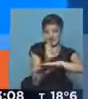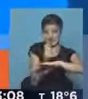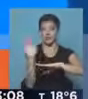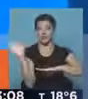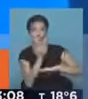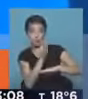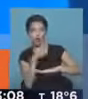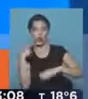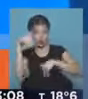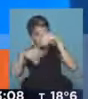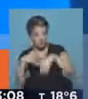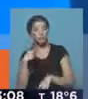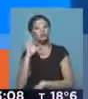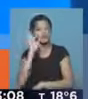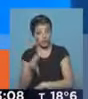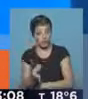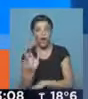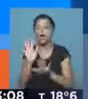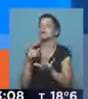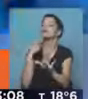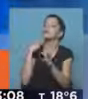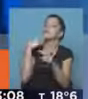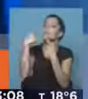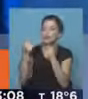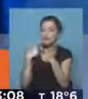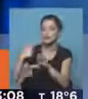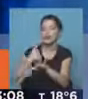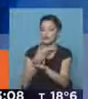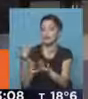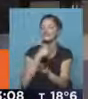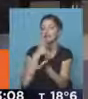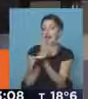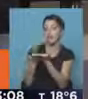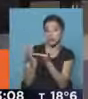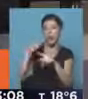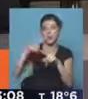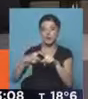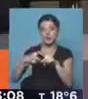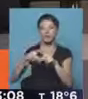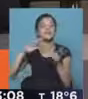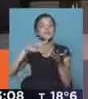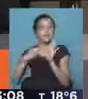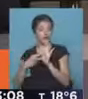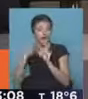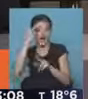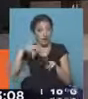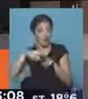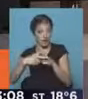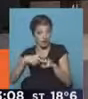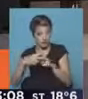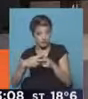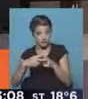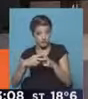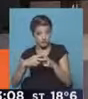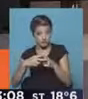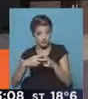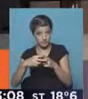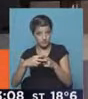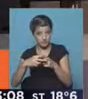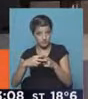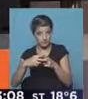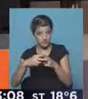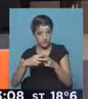atenernos. Si hay un plebiscito revocatorio, eso quiere decir que hay una herramienta política de combate para quienes hacen política